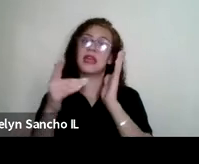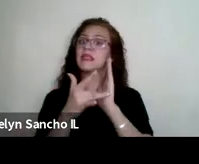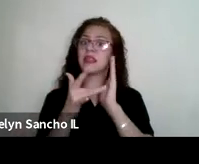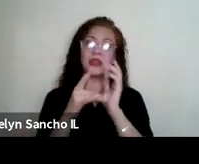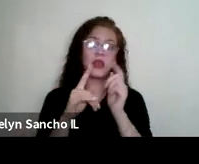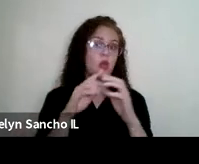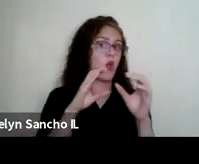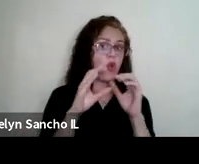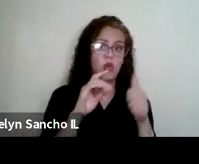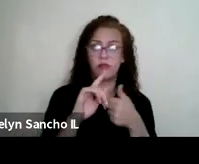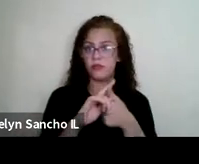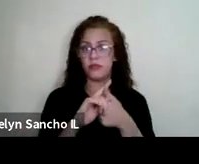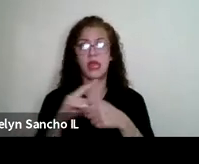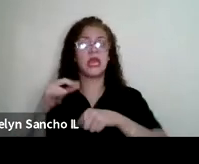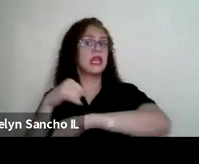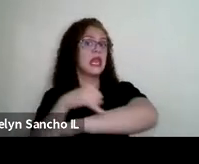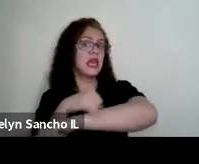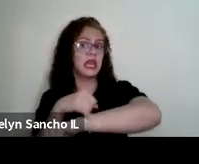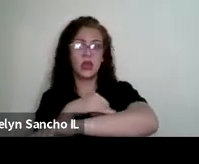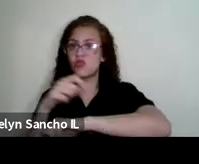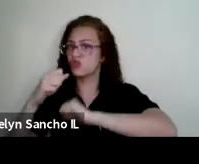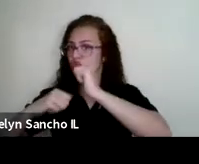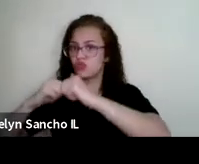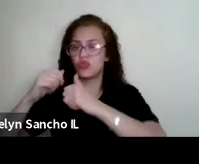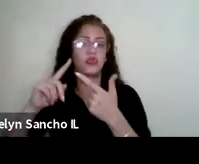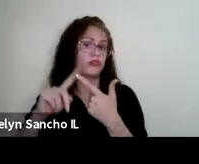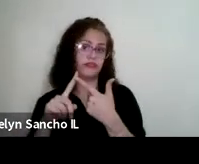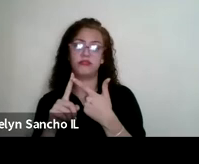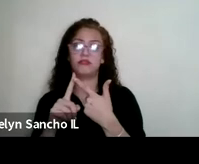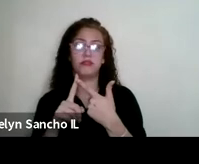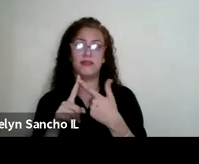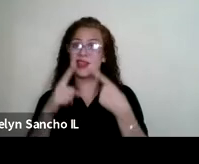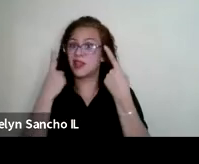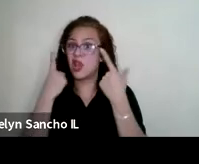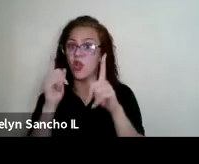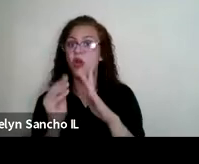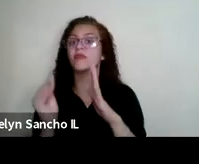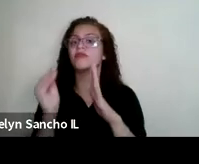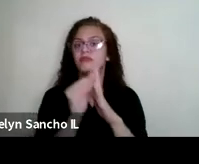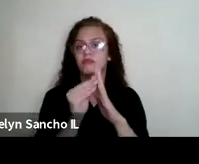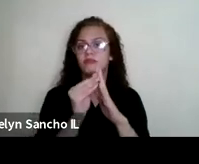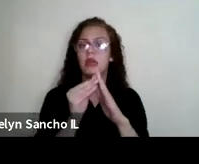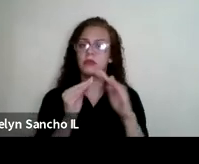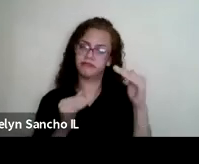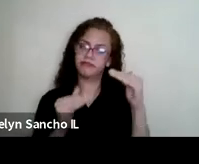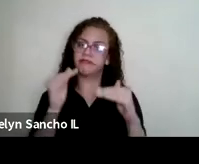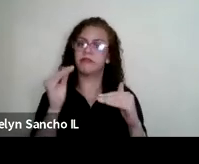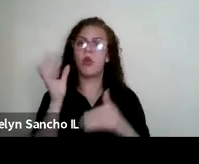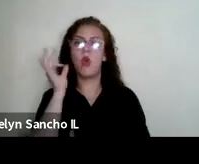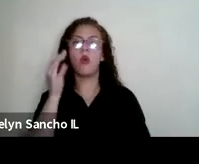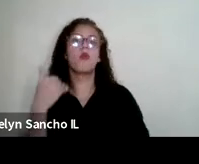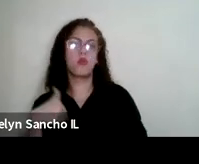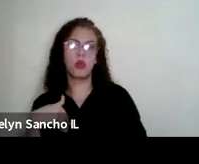de comunicación ni en ingeniería en construcción se logra llegar a una paridad de género